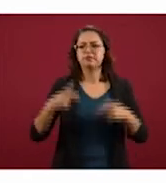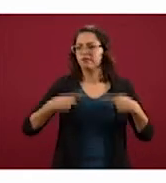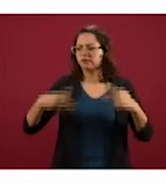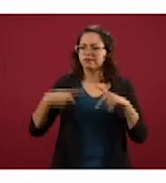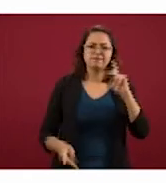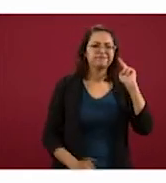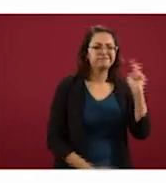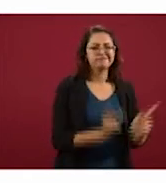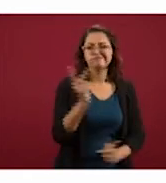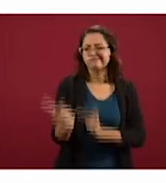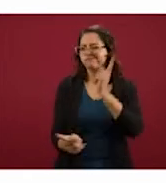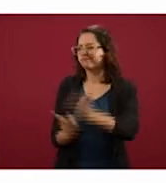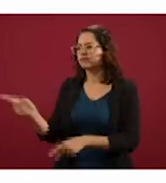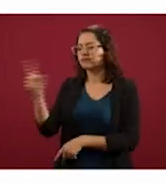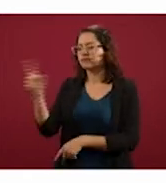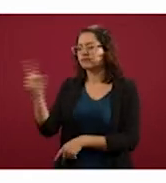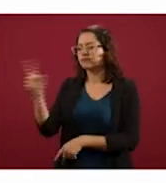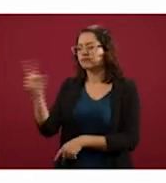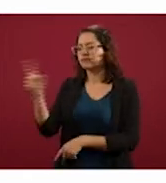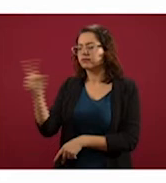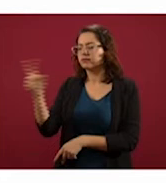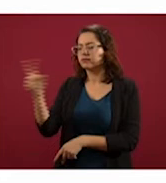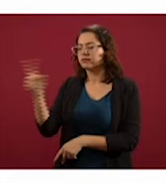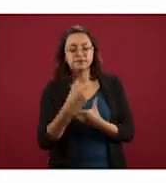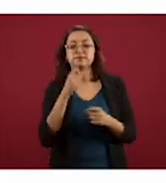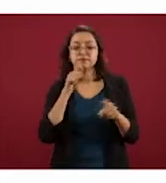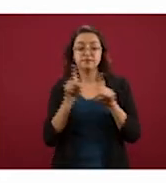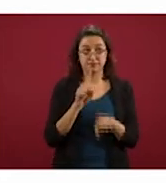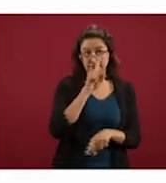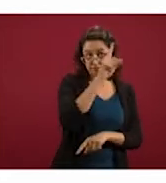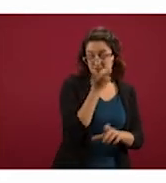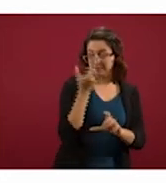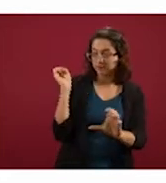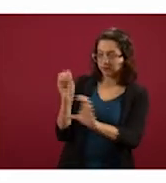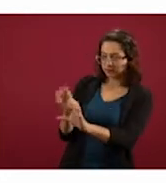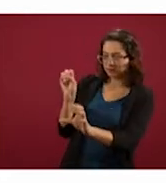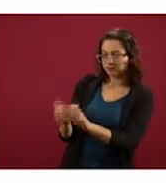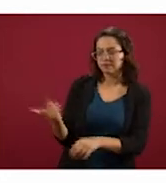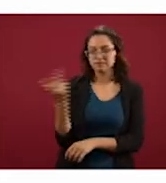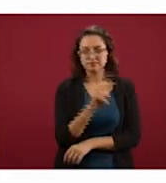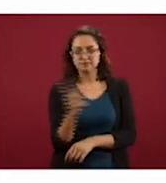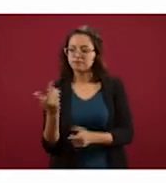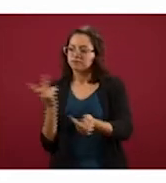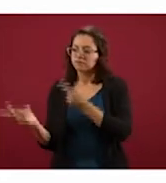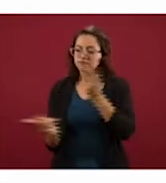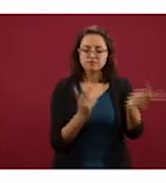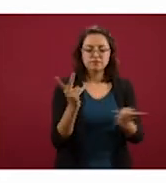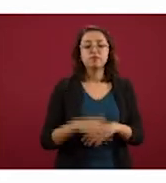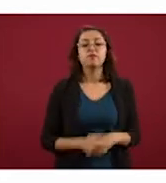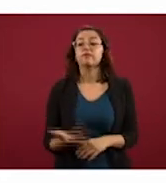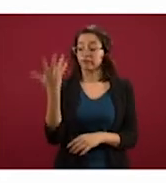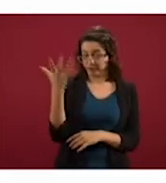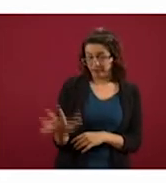precisamente a quienes reciben y a quienes remiten estos recursos siete de cada